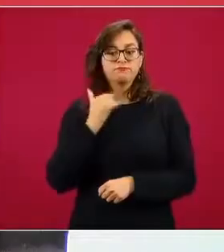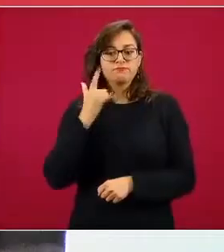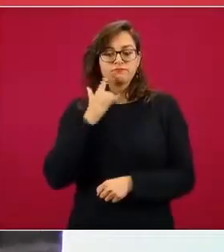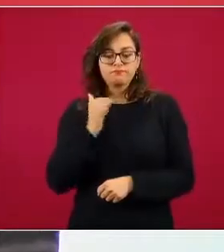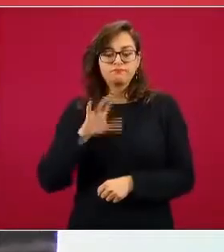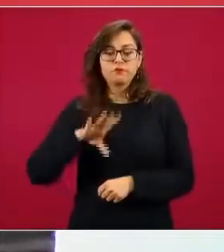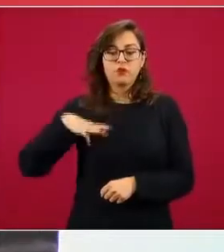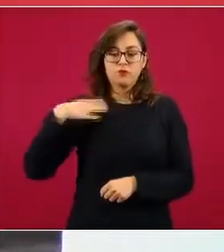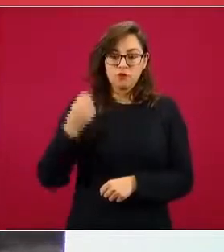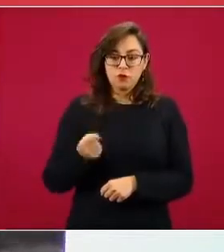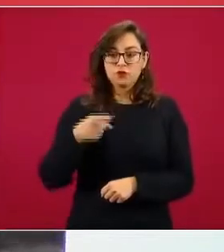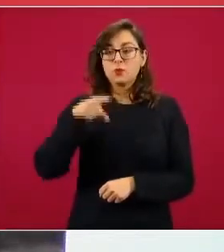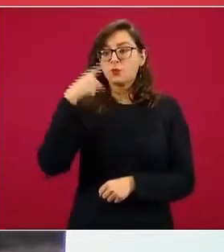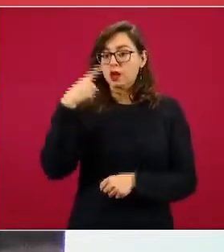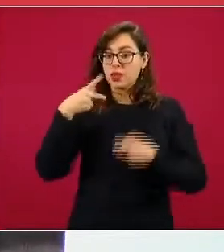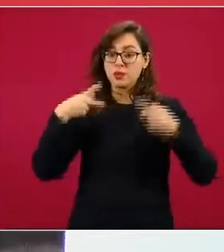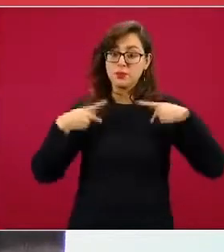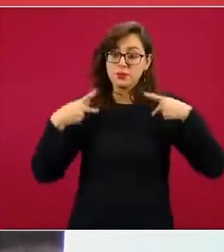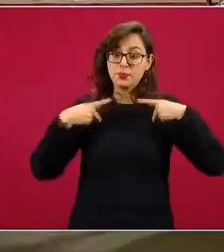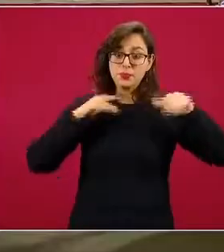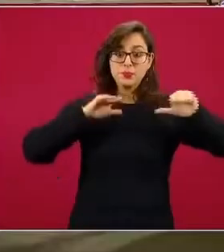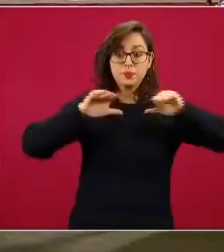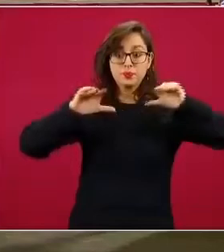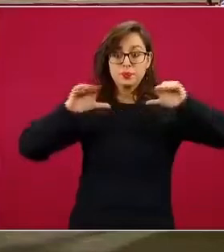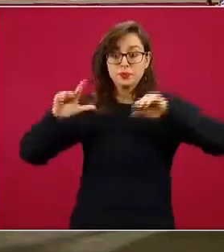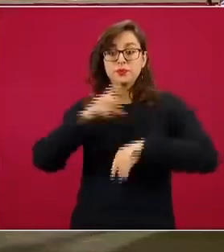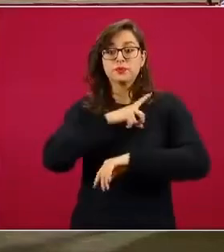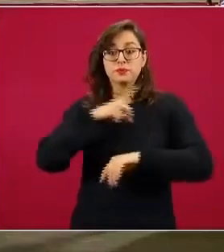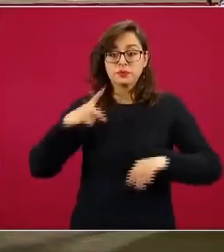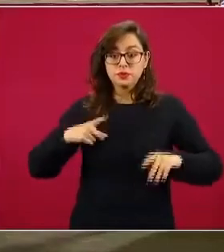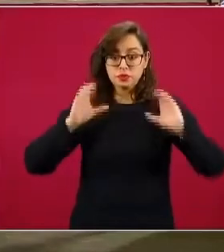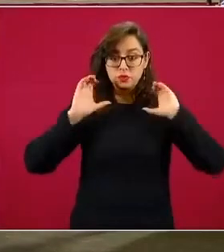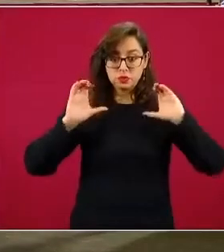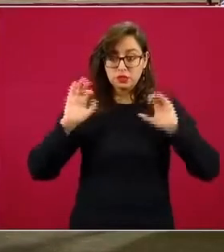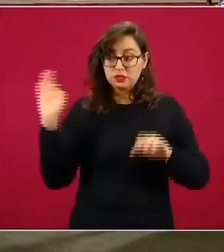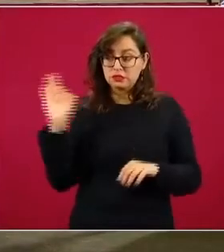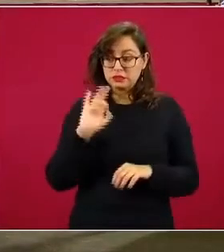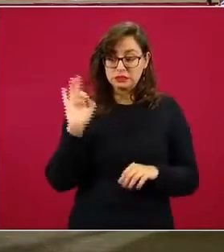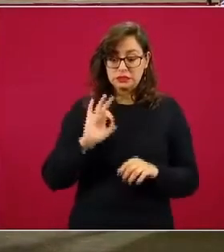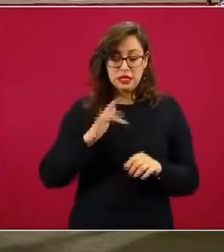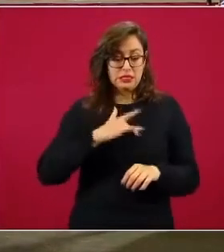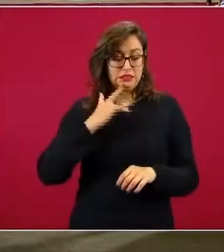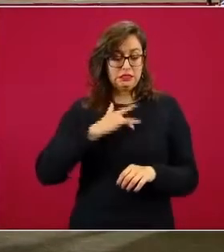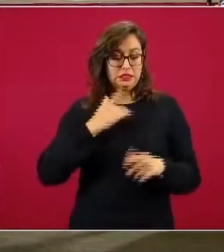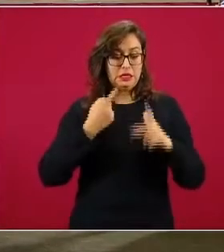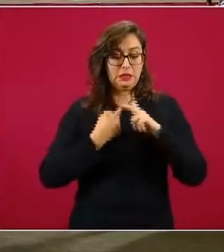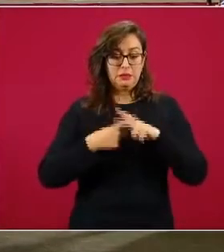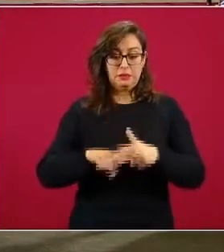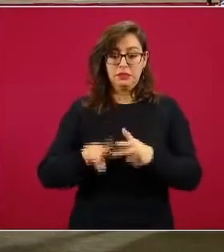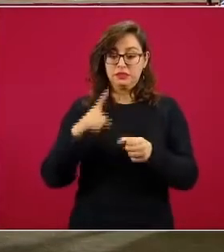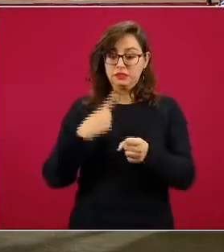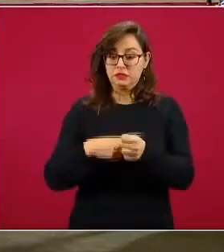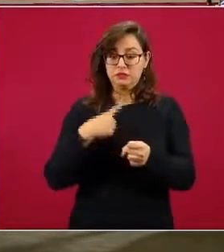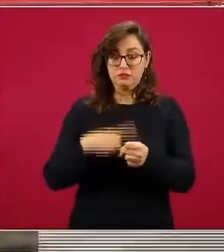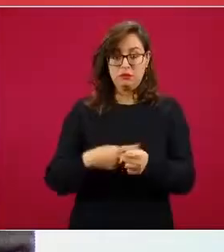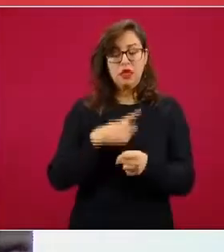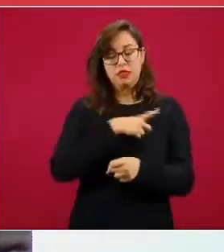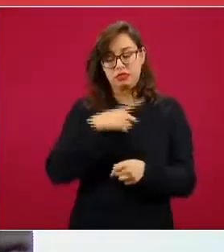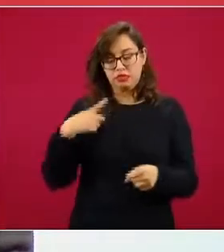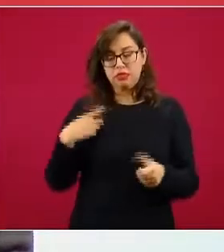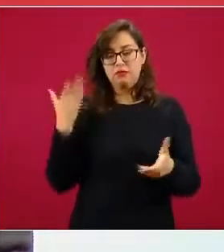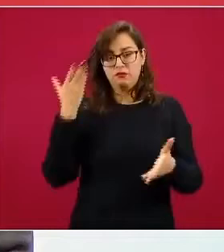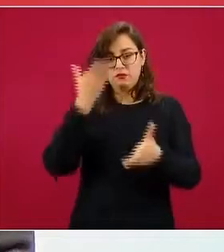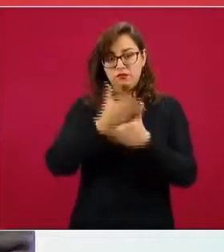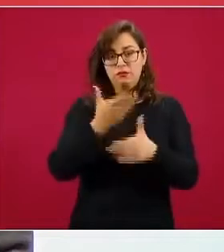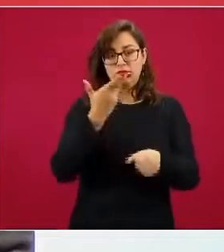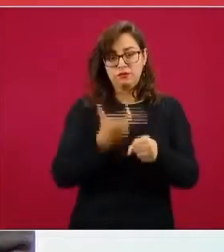por sensibilizar a estas personas de que estén atentas a los síntomas y si presentaran síntomas, desplazarse